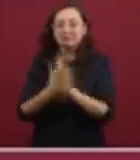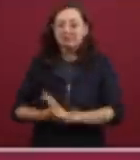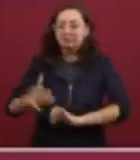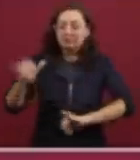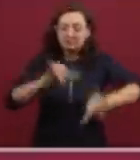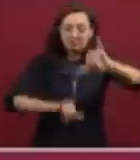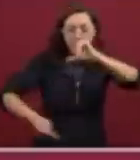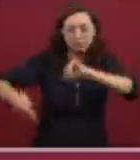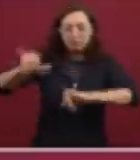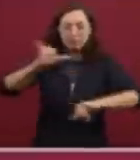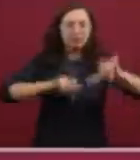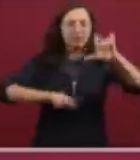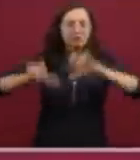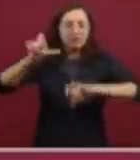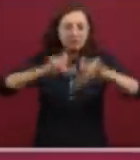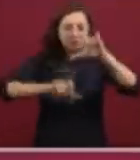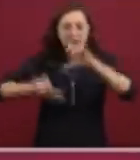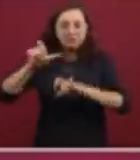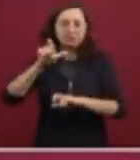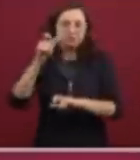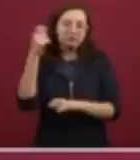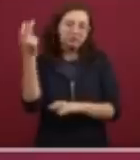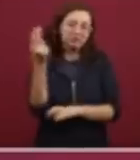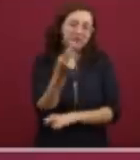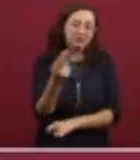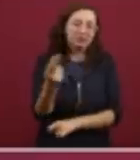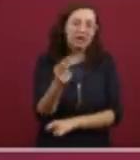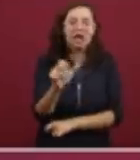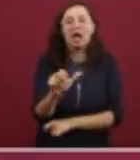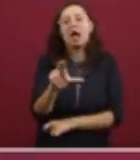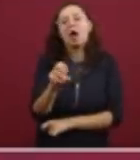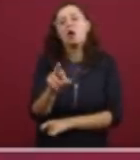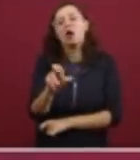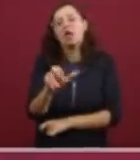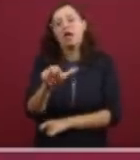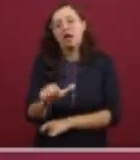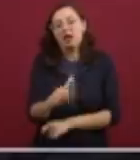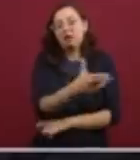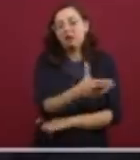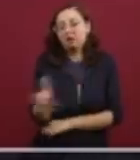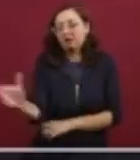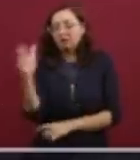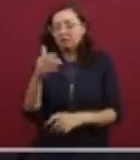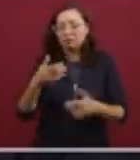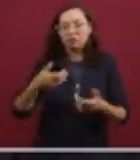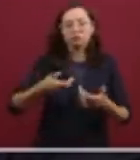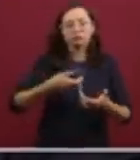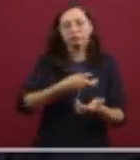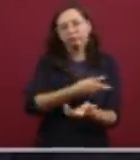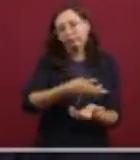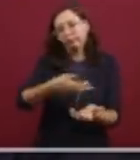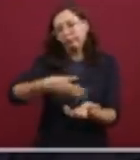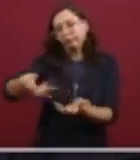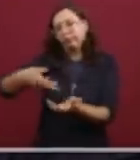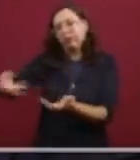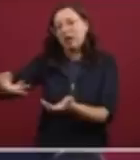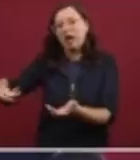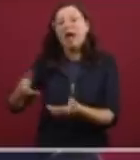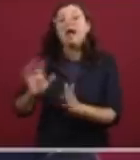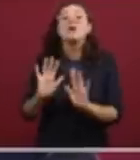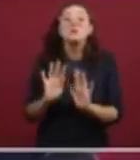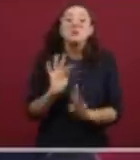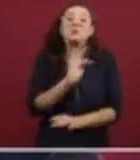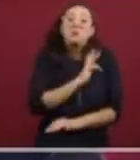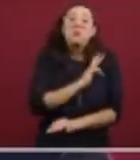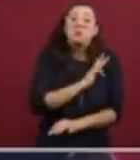la urea, que es lo que se requiere. Sí tendríamos posibilidad de ser autosuficientes,